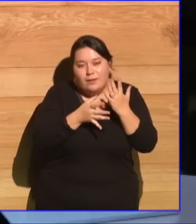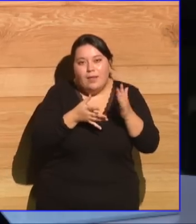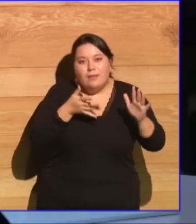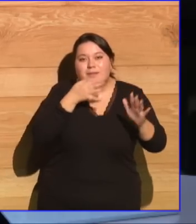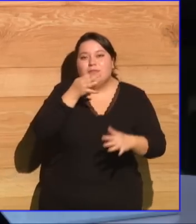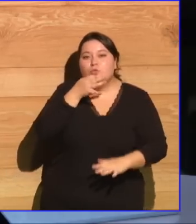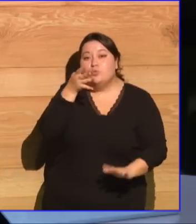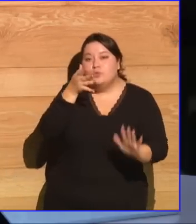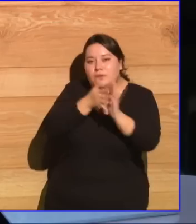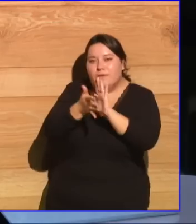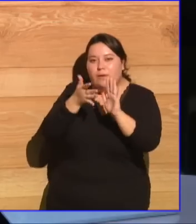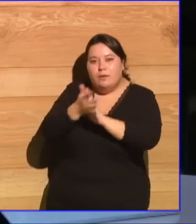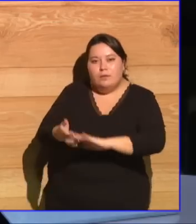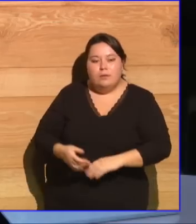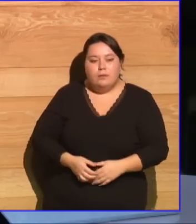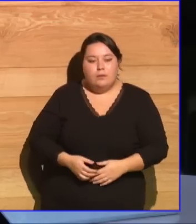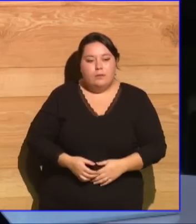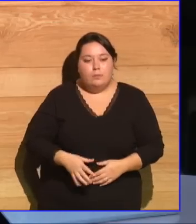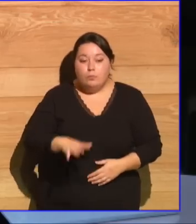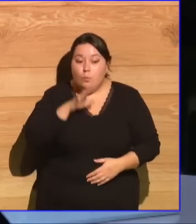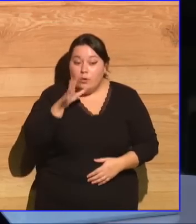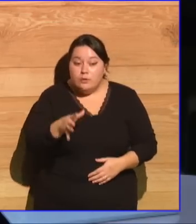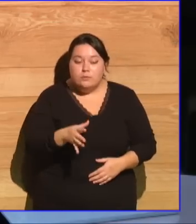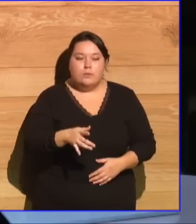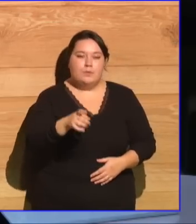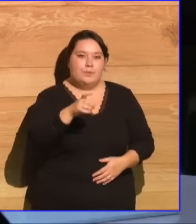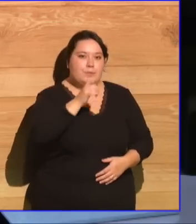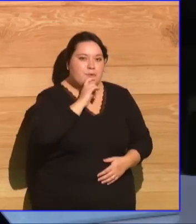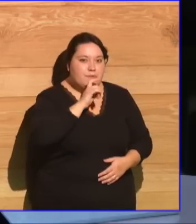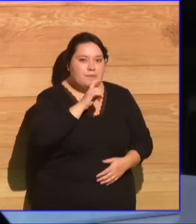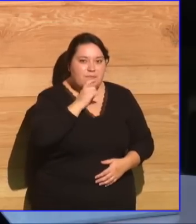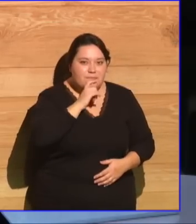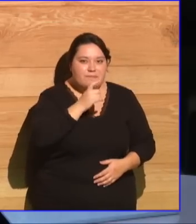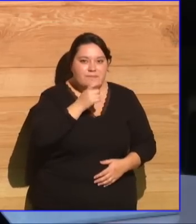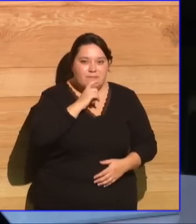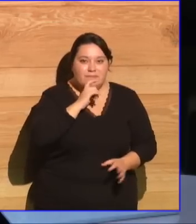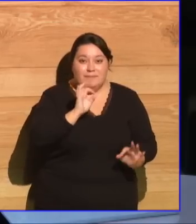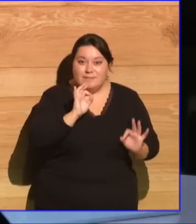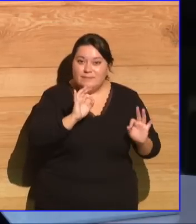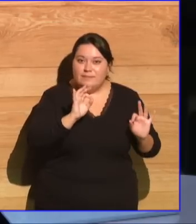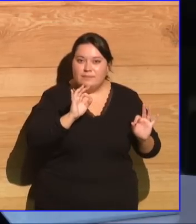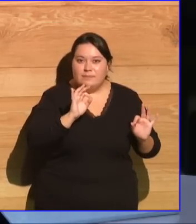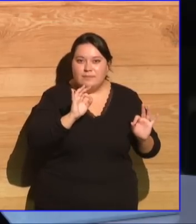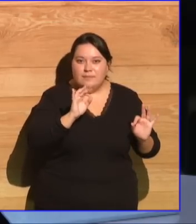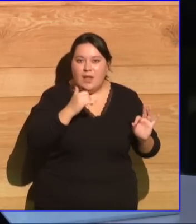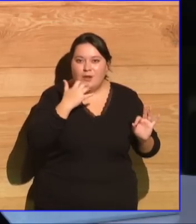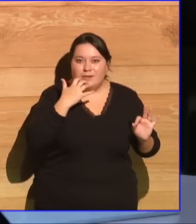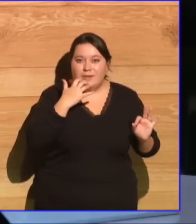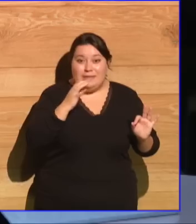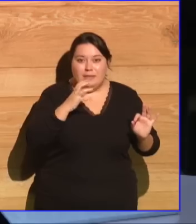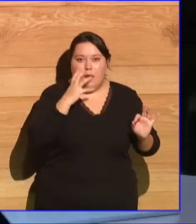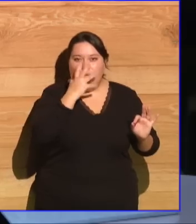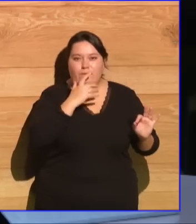discursiva. Y por eso es muy difícil que no tenga del todo ese tono enajenado y extrañado de la